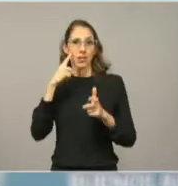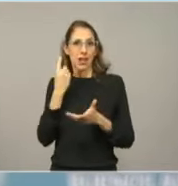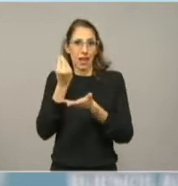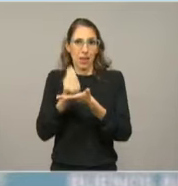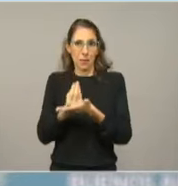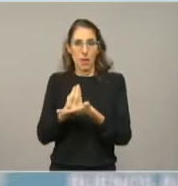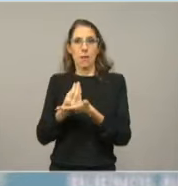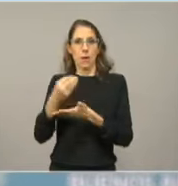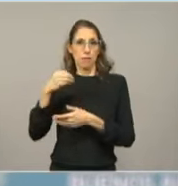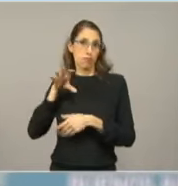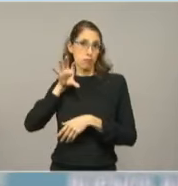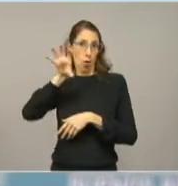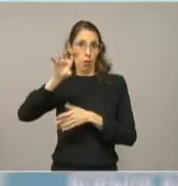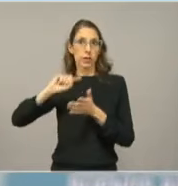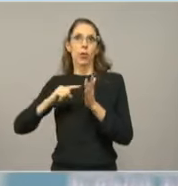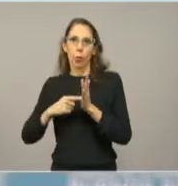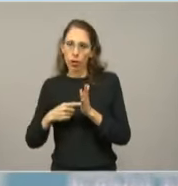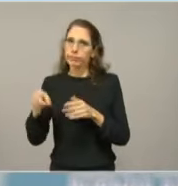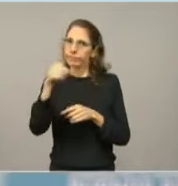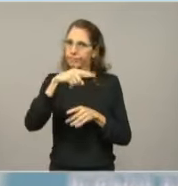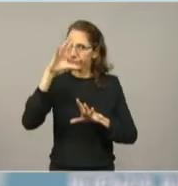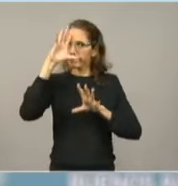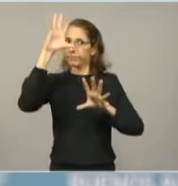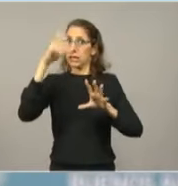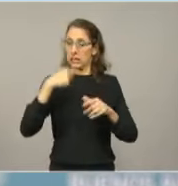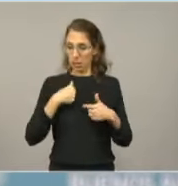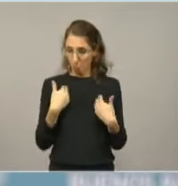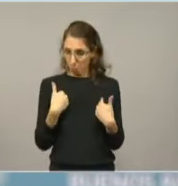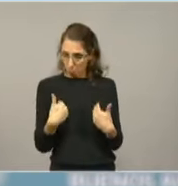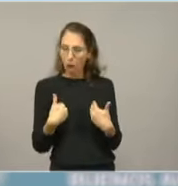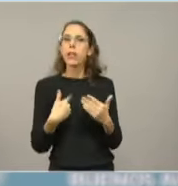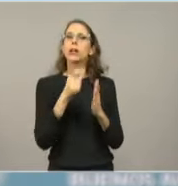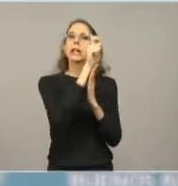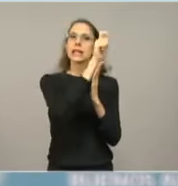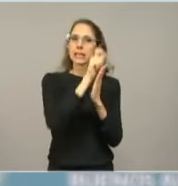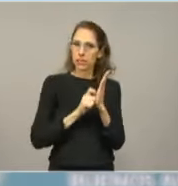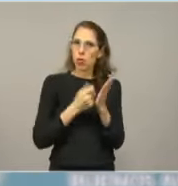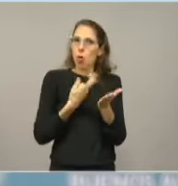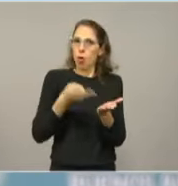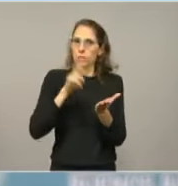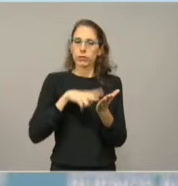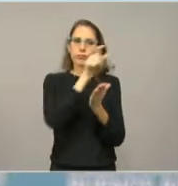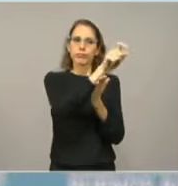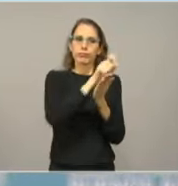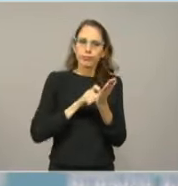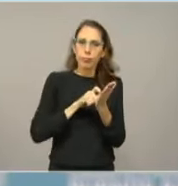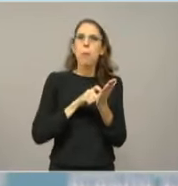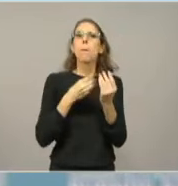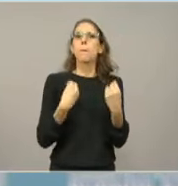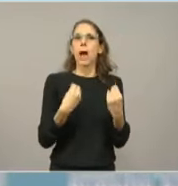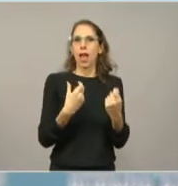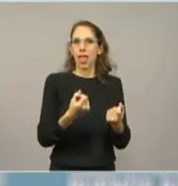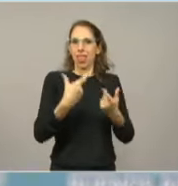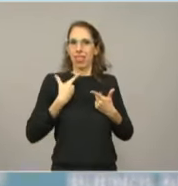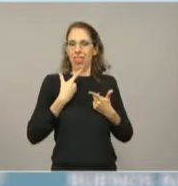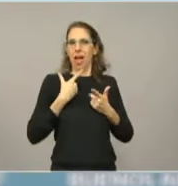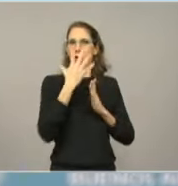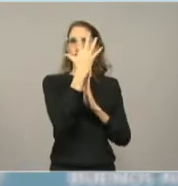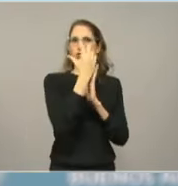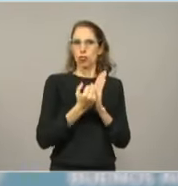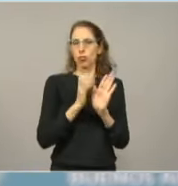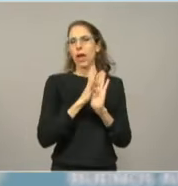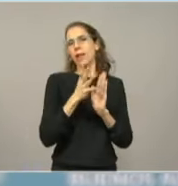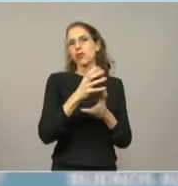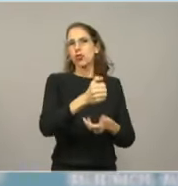bonaerenses de aquellos que cumplan con los requisitos de reinscribirse al registro de acceso a los subsidios a la